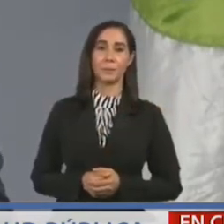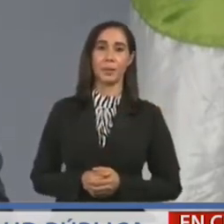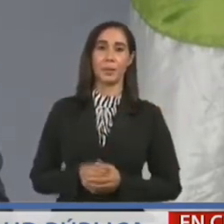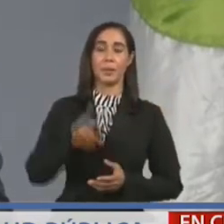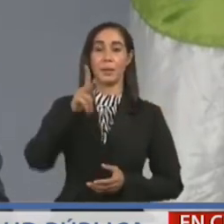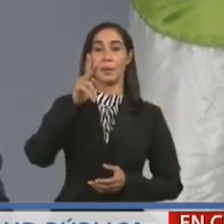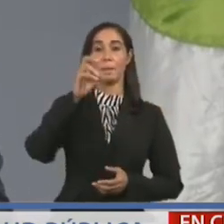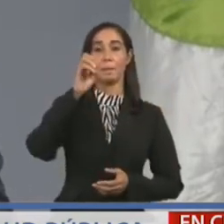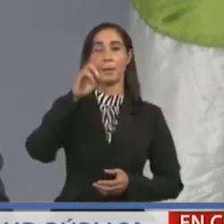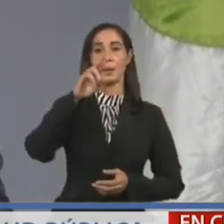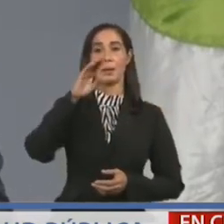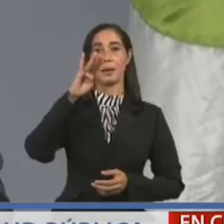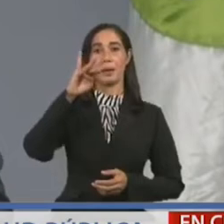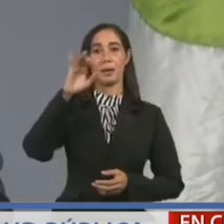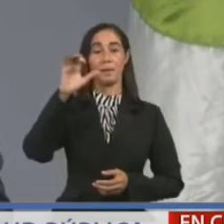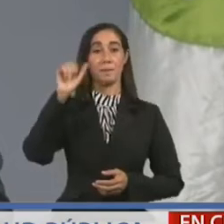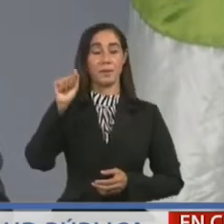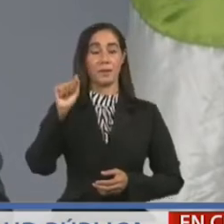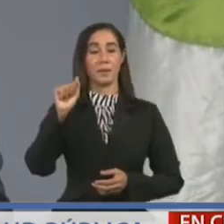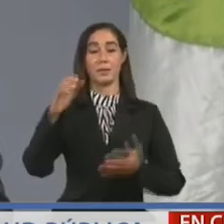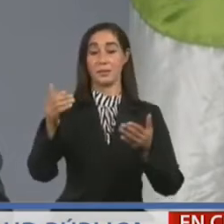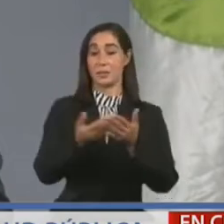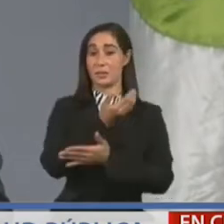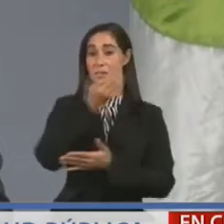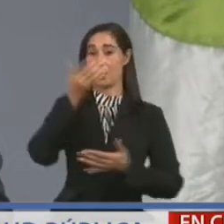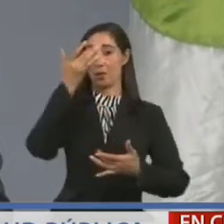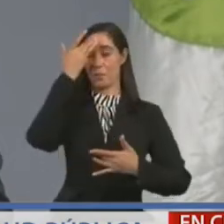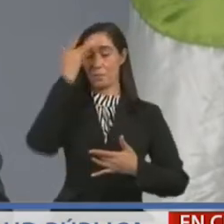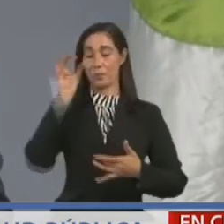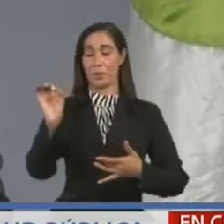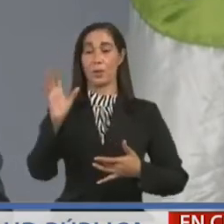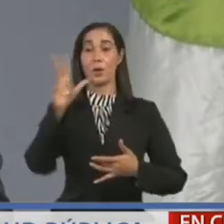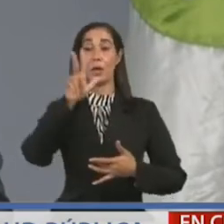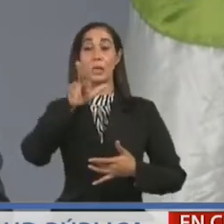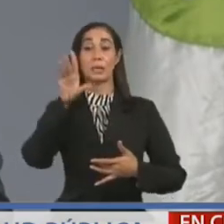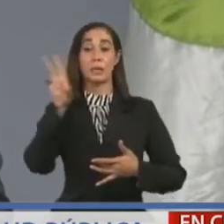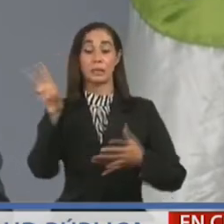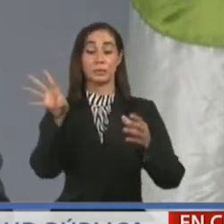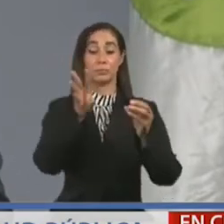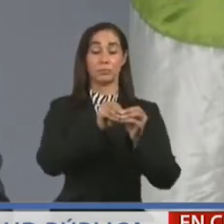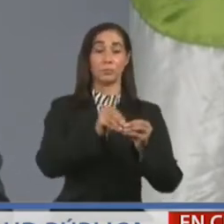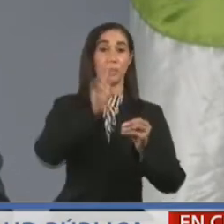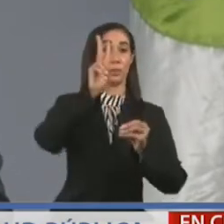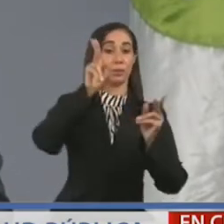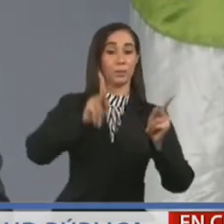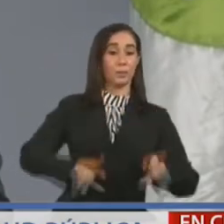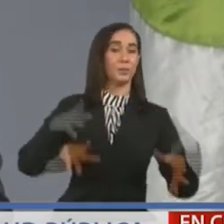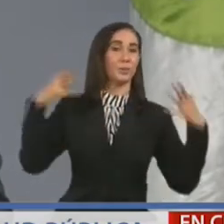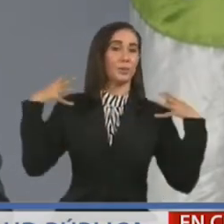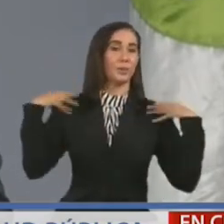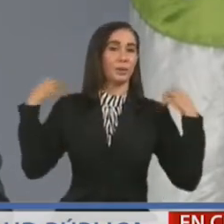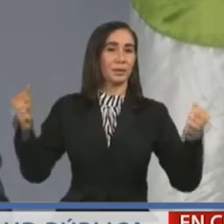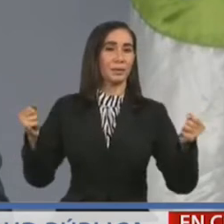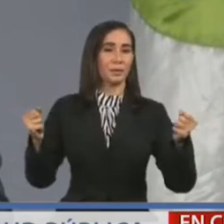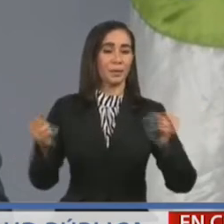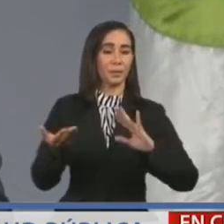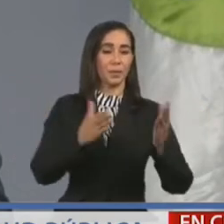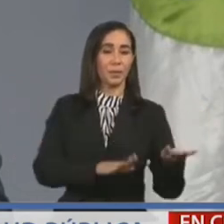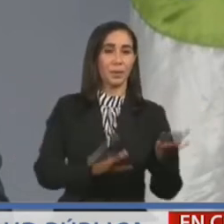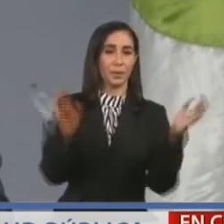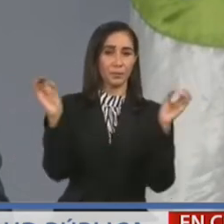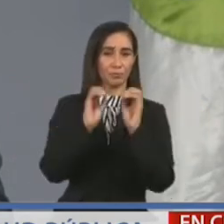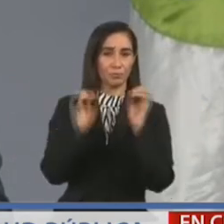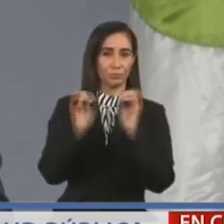Peravia, 0 casos nuevos, 37 acumulados, 2 recuperados, 0